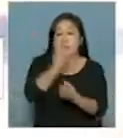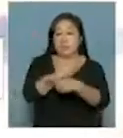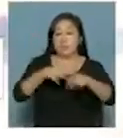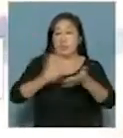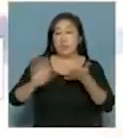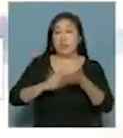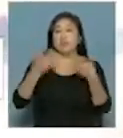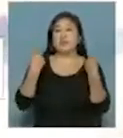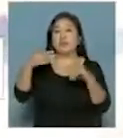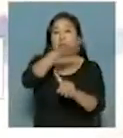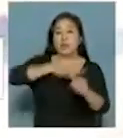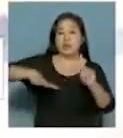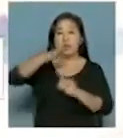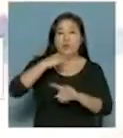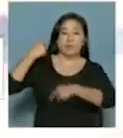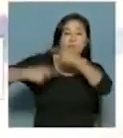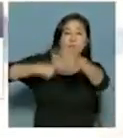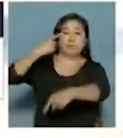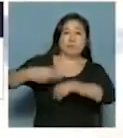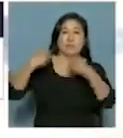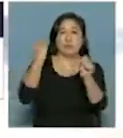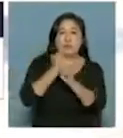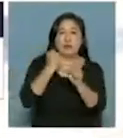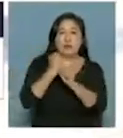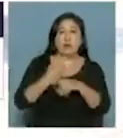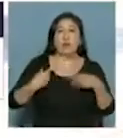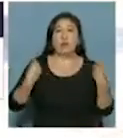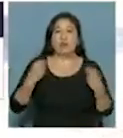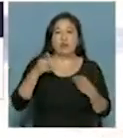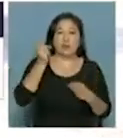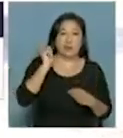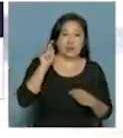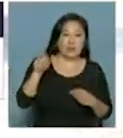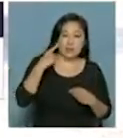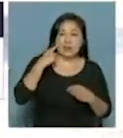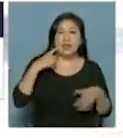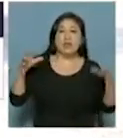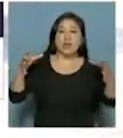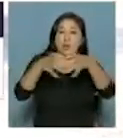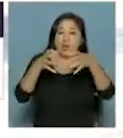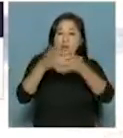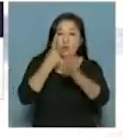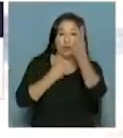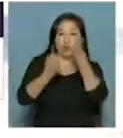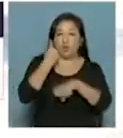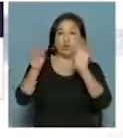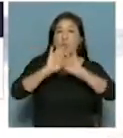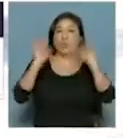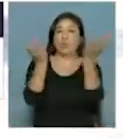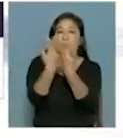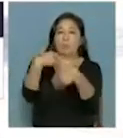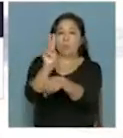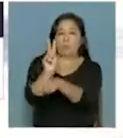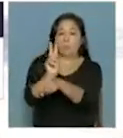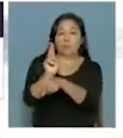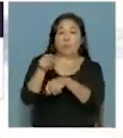en torno a lo que es el desarrollo de las actividades por parte del Comando de Control Ambiental y también de lo